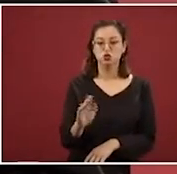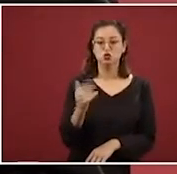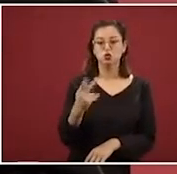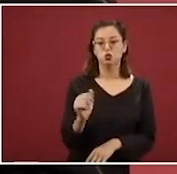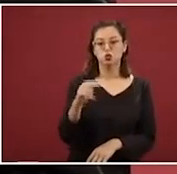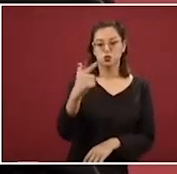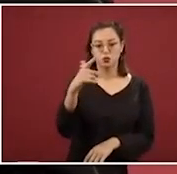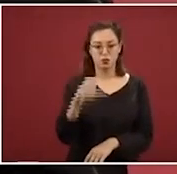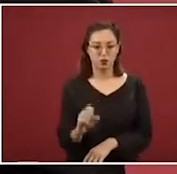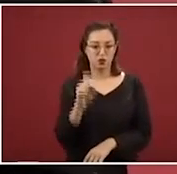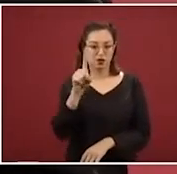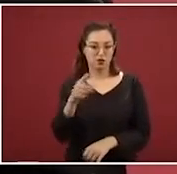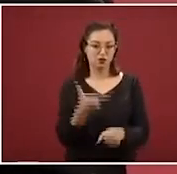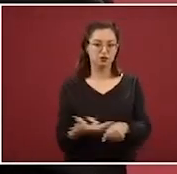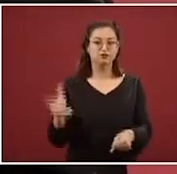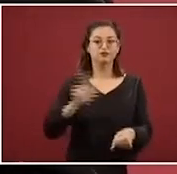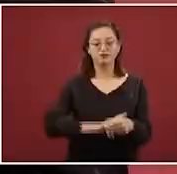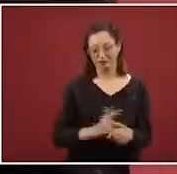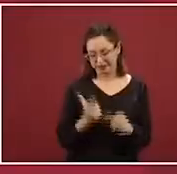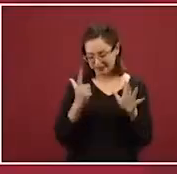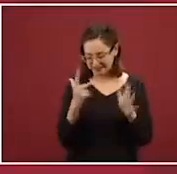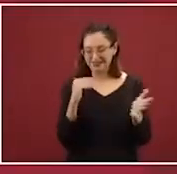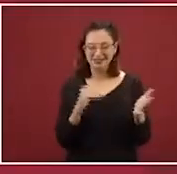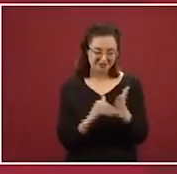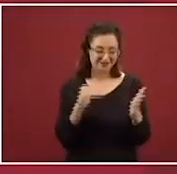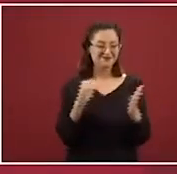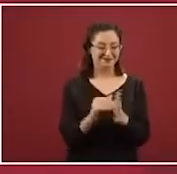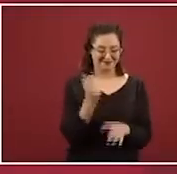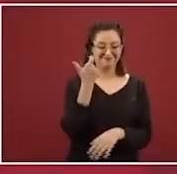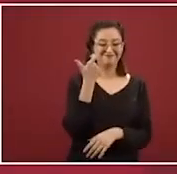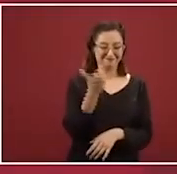de 7,000 millones de pesos.